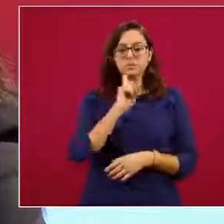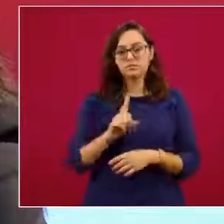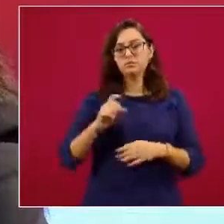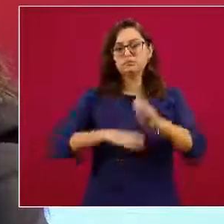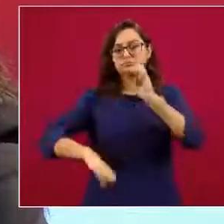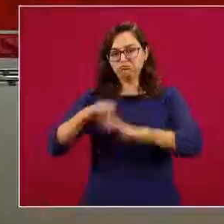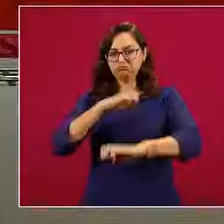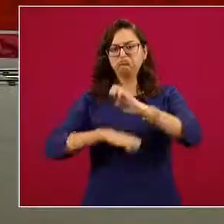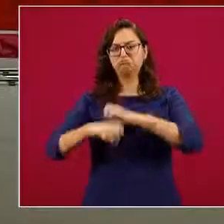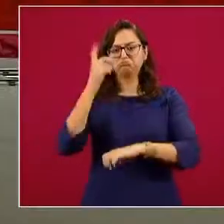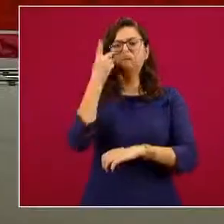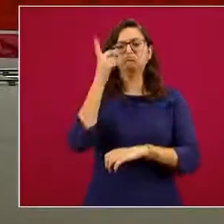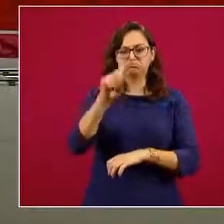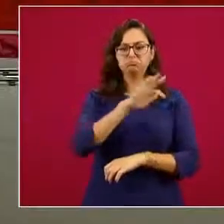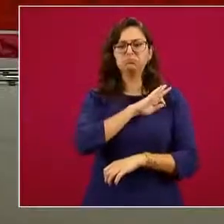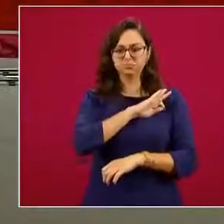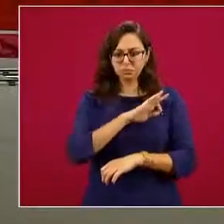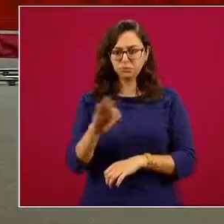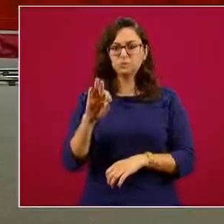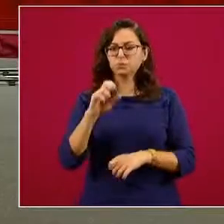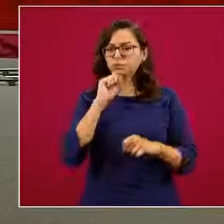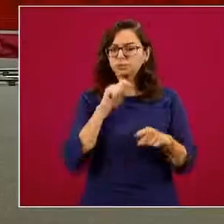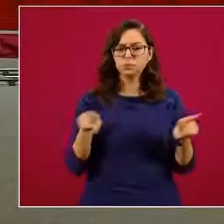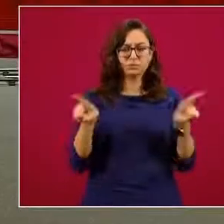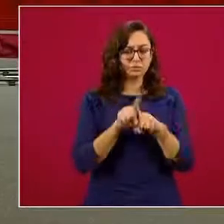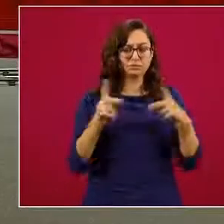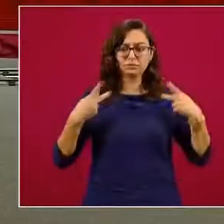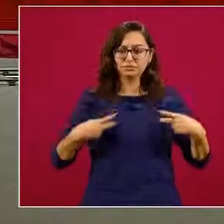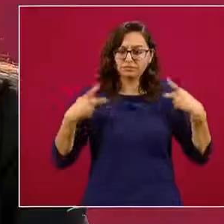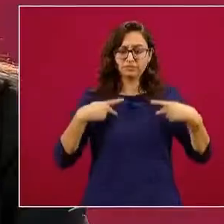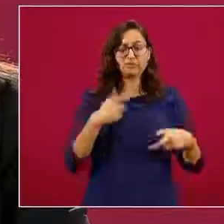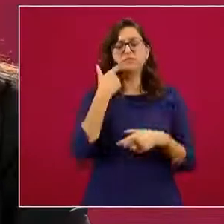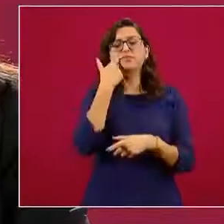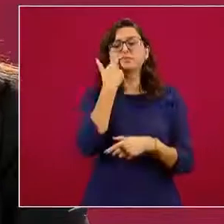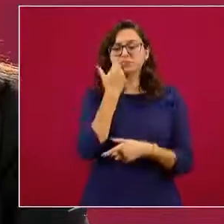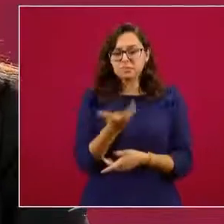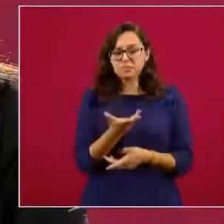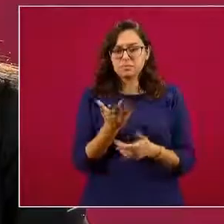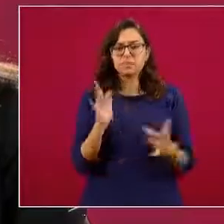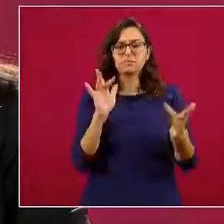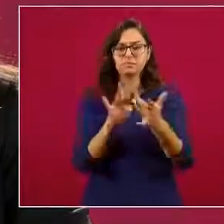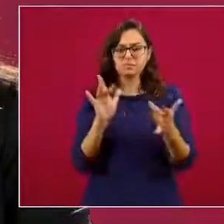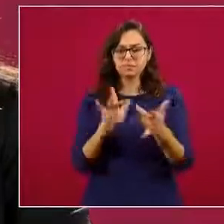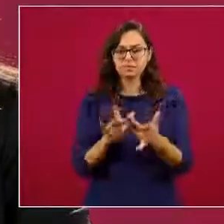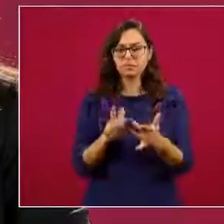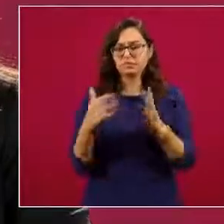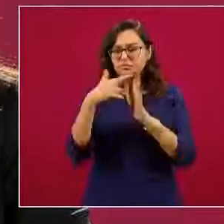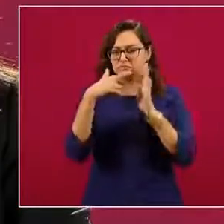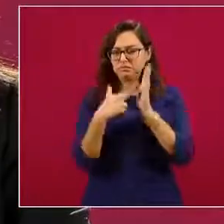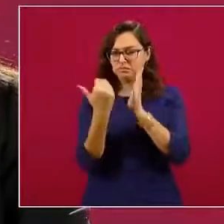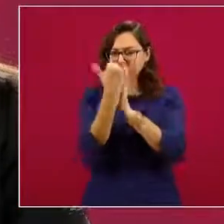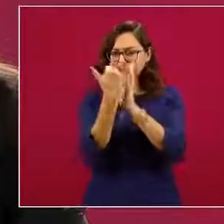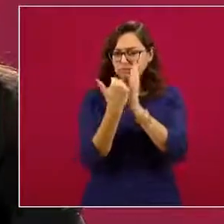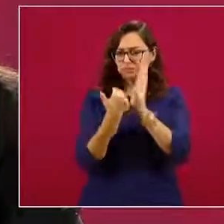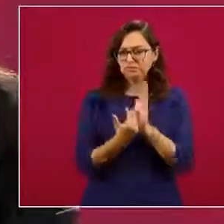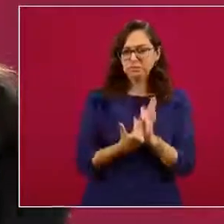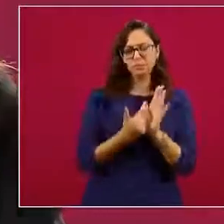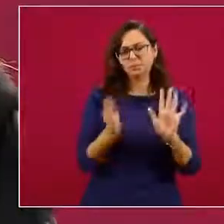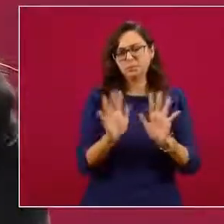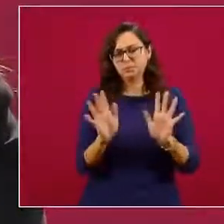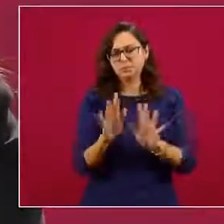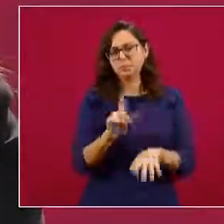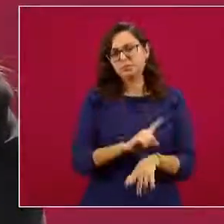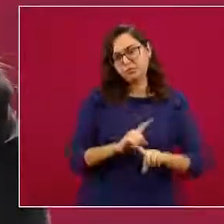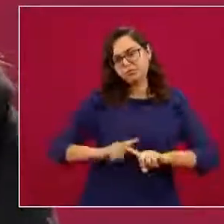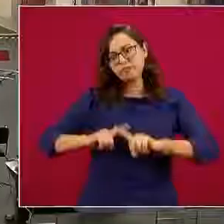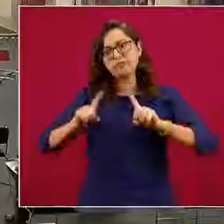empresaria interesada, incluso todo el público interesado, que no pasa por requisitos específicos, como es el caso de las citas